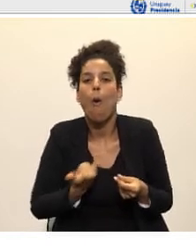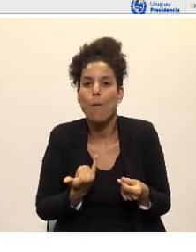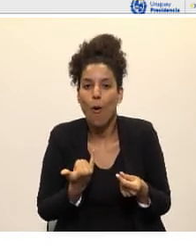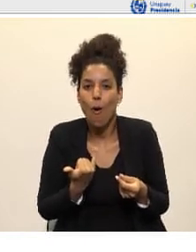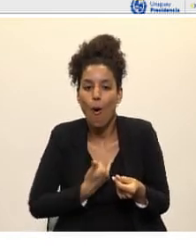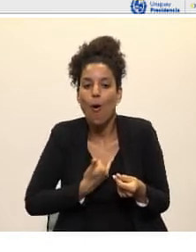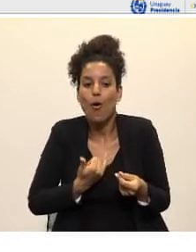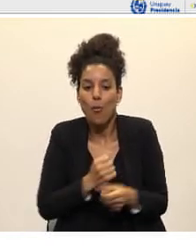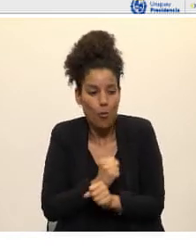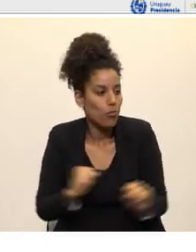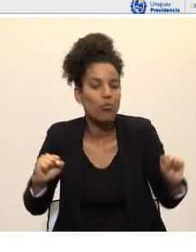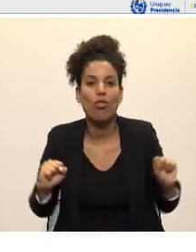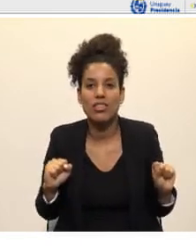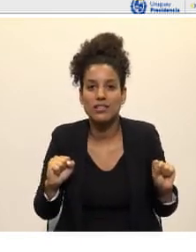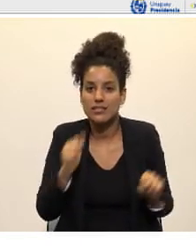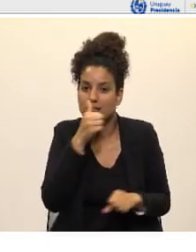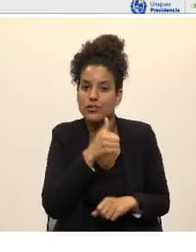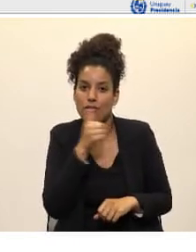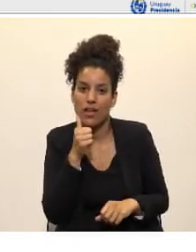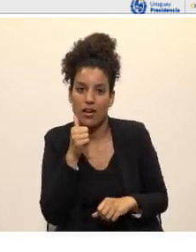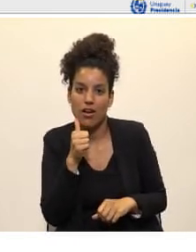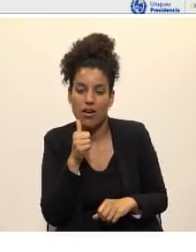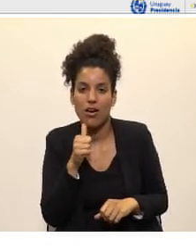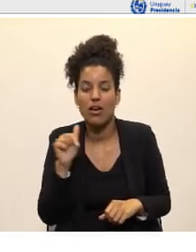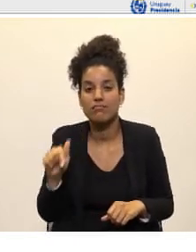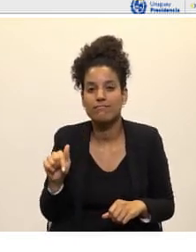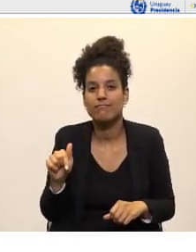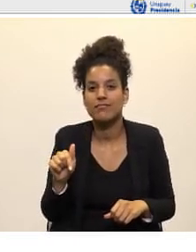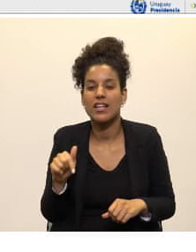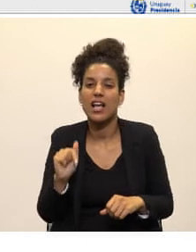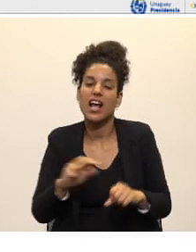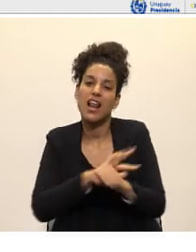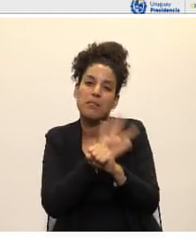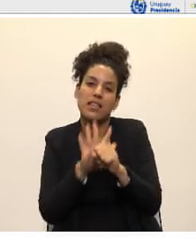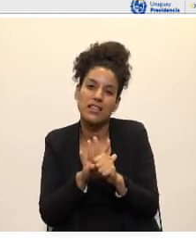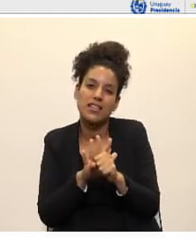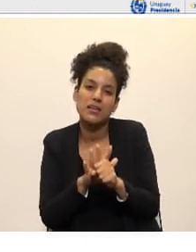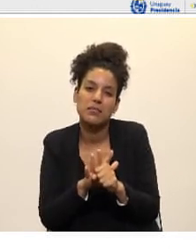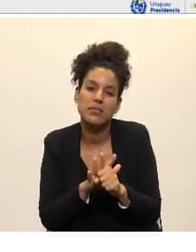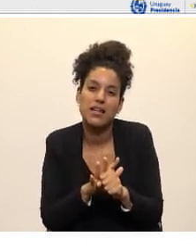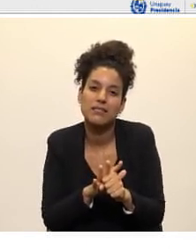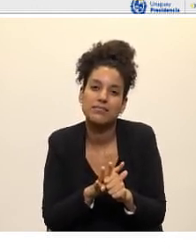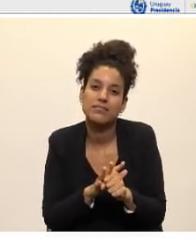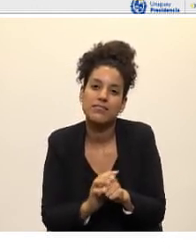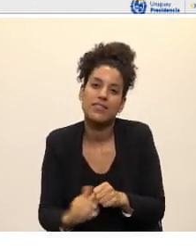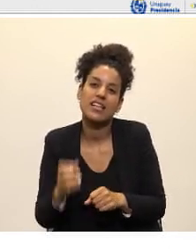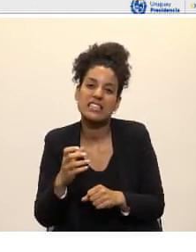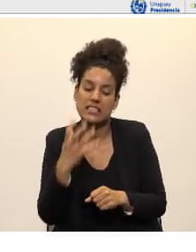tristezas, fallecimientos, duelos que hemos tenido que hacer en la pandemia. Ni siquiera